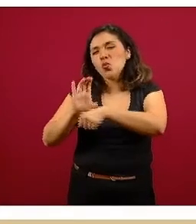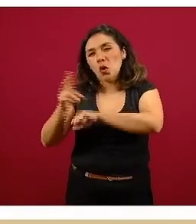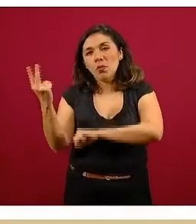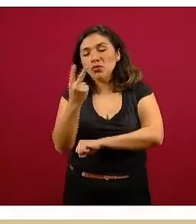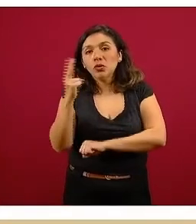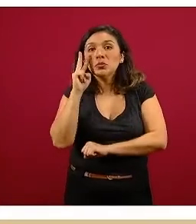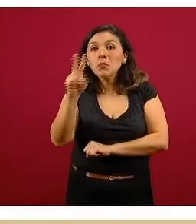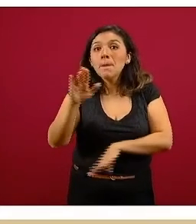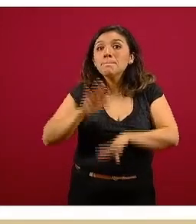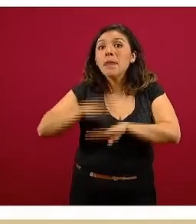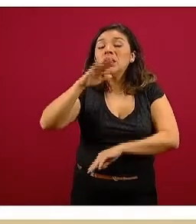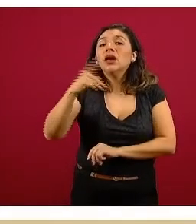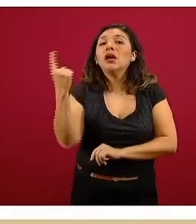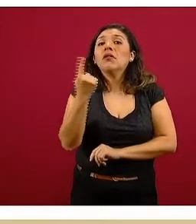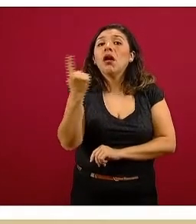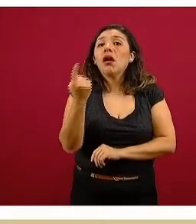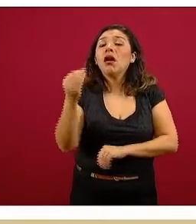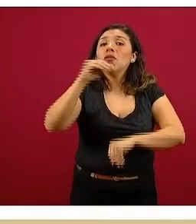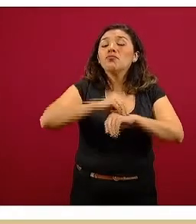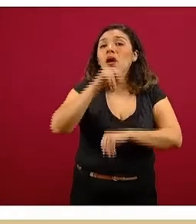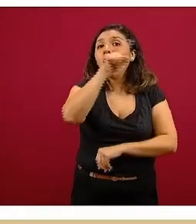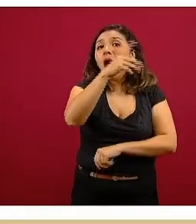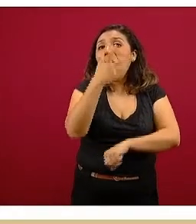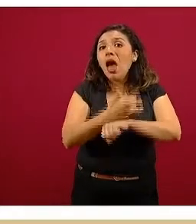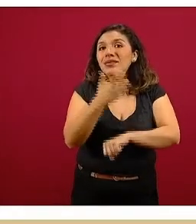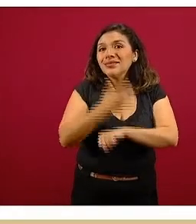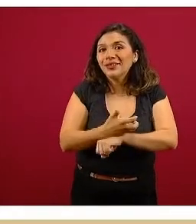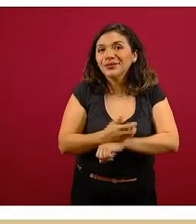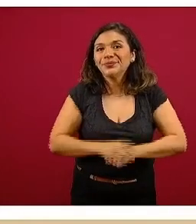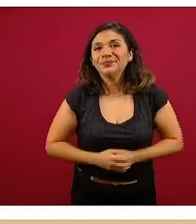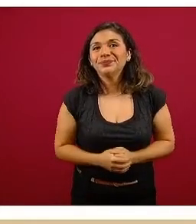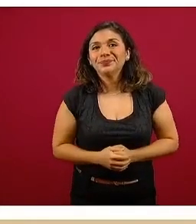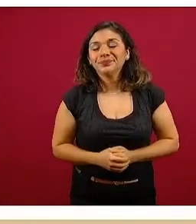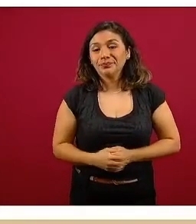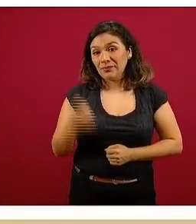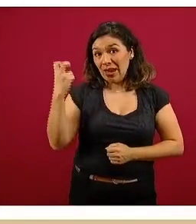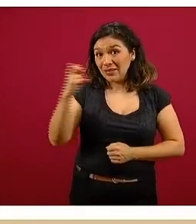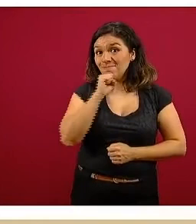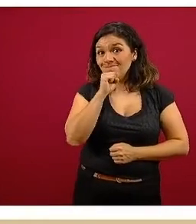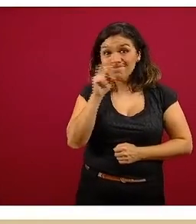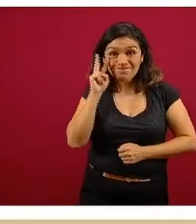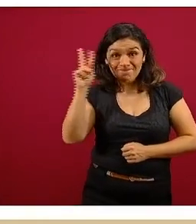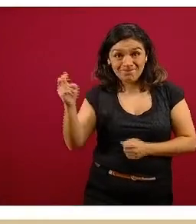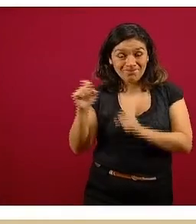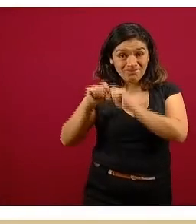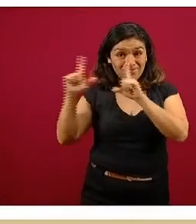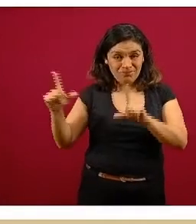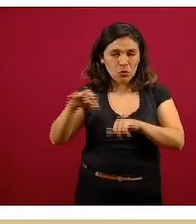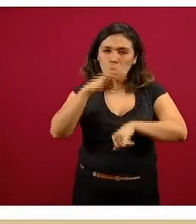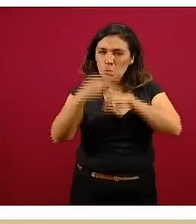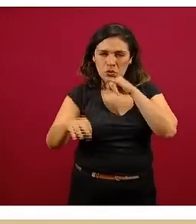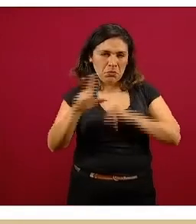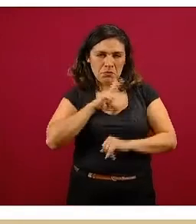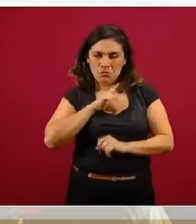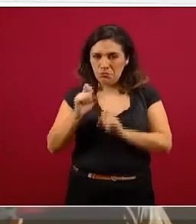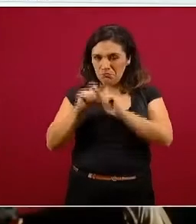la que ya había estado presentando Estados Unidos. Esta gráfica, y con esto termino la presentación, también